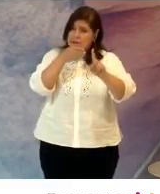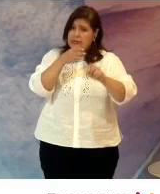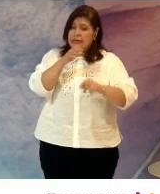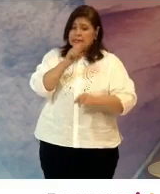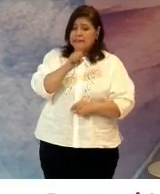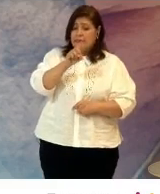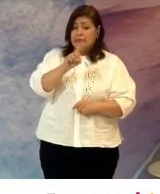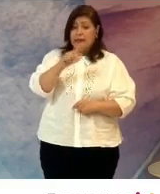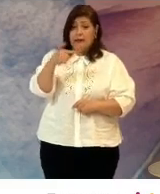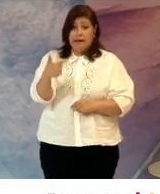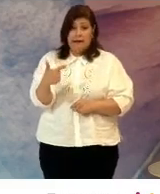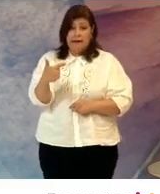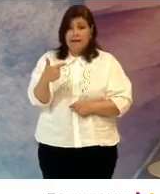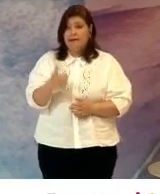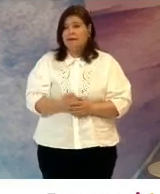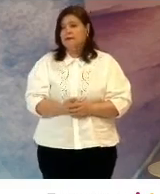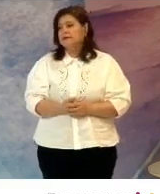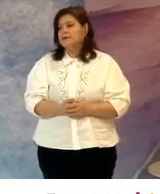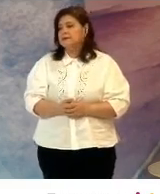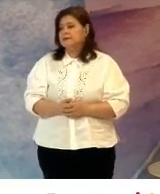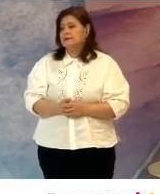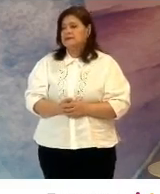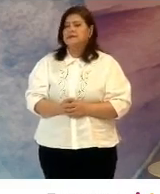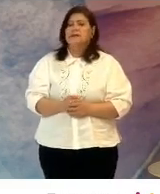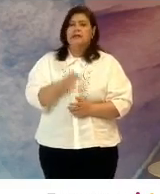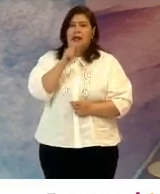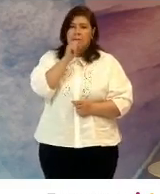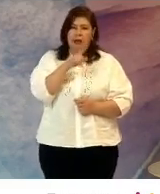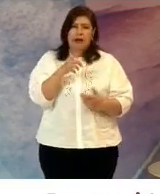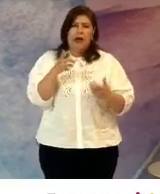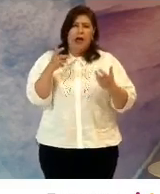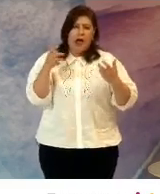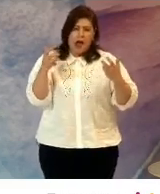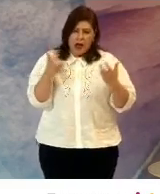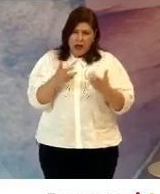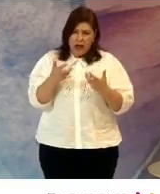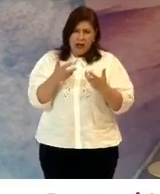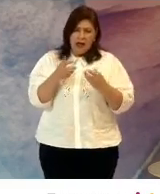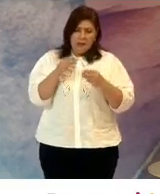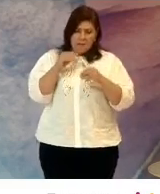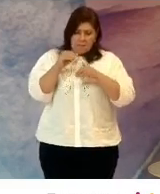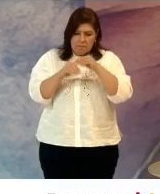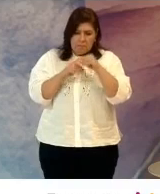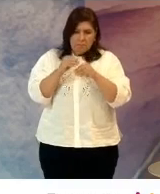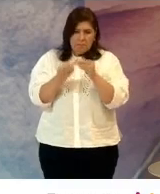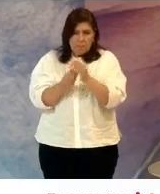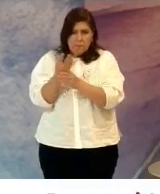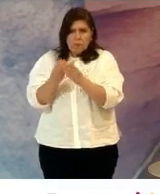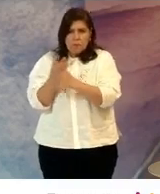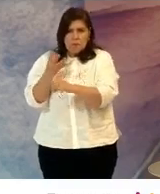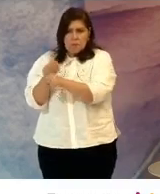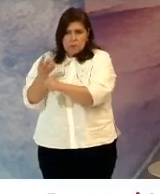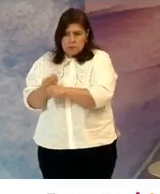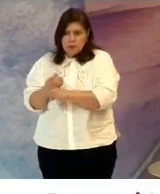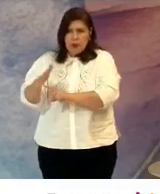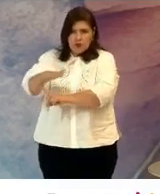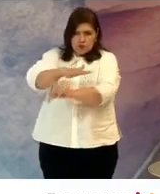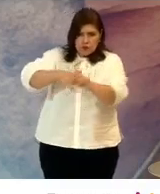SDG y la regeneración de nuestra sociedad y las